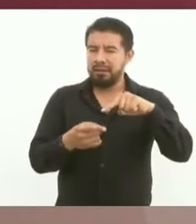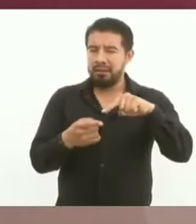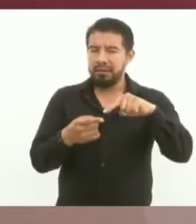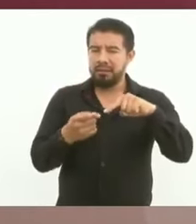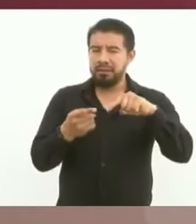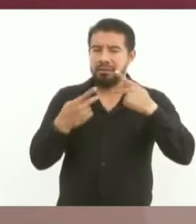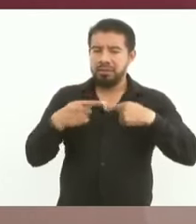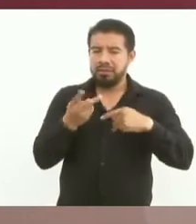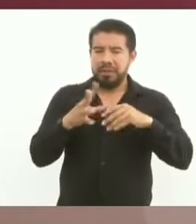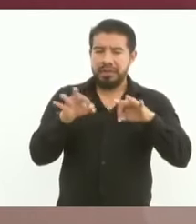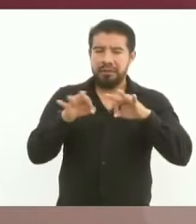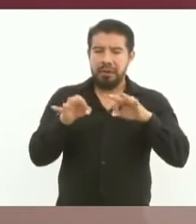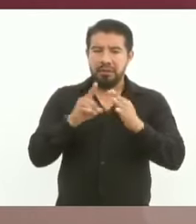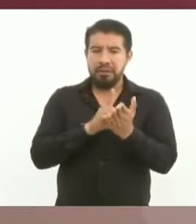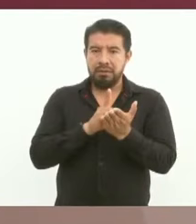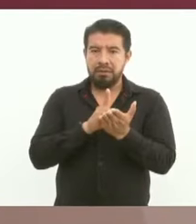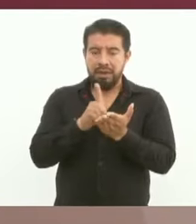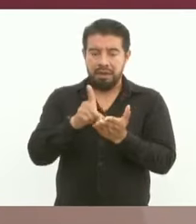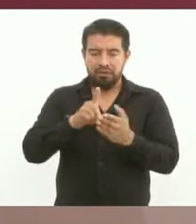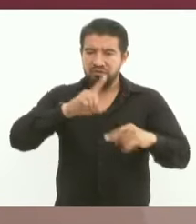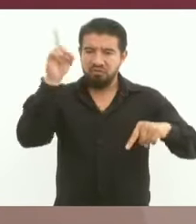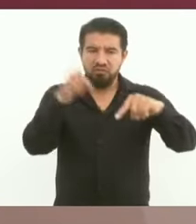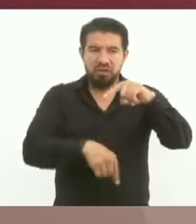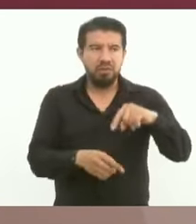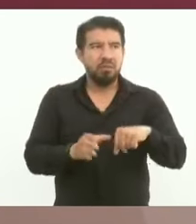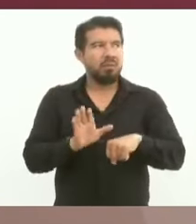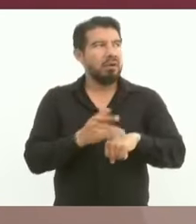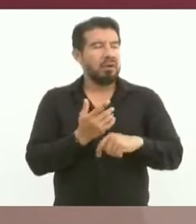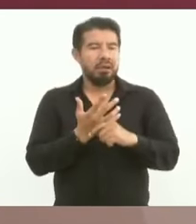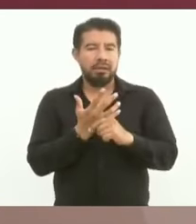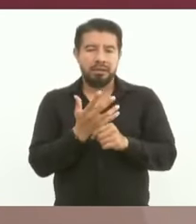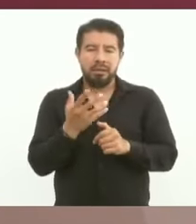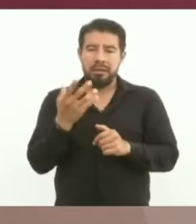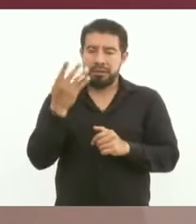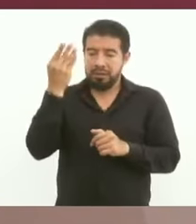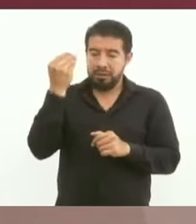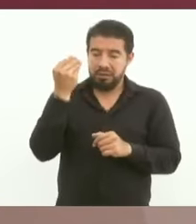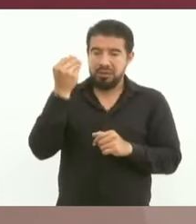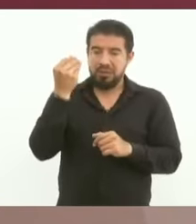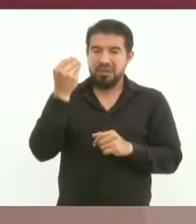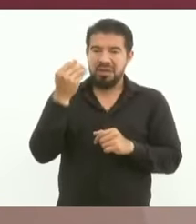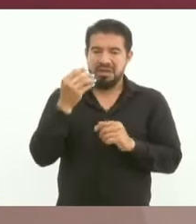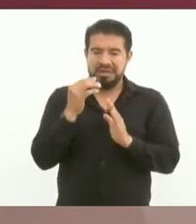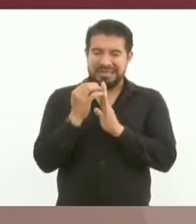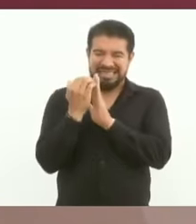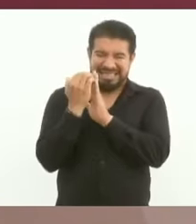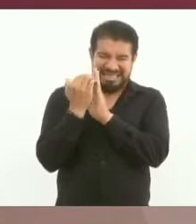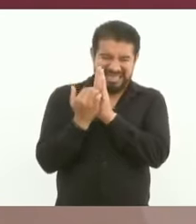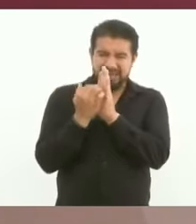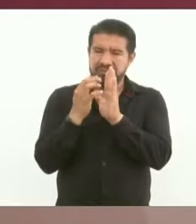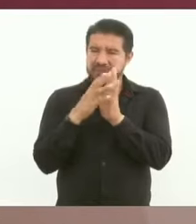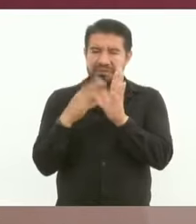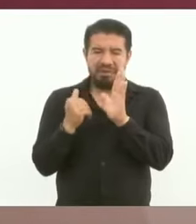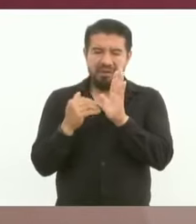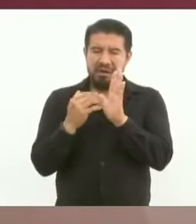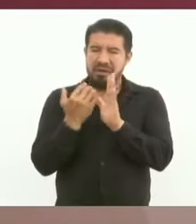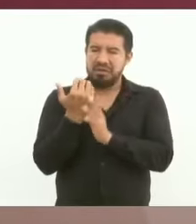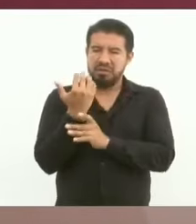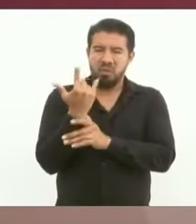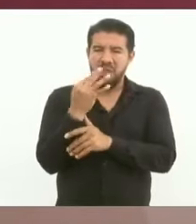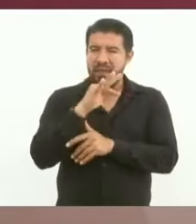derechos a los trabajadores. Sobre todo se redujo la pensión a menos de la mitad, o sea que